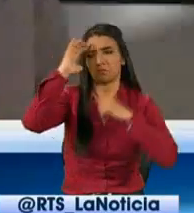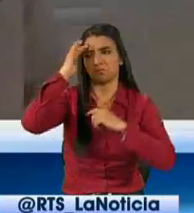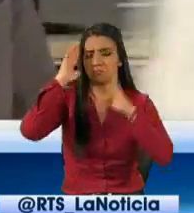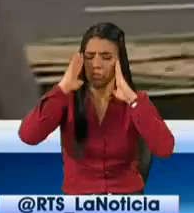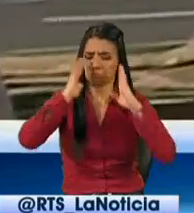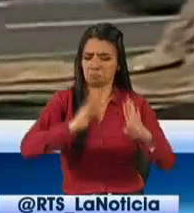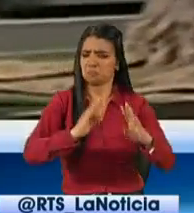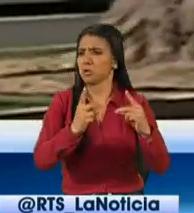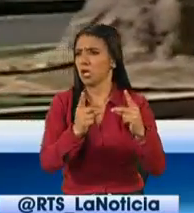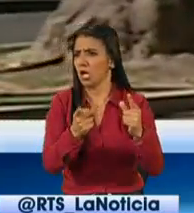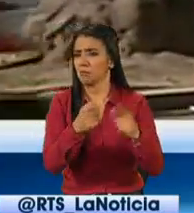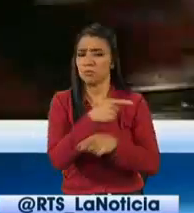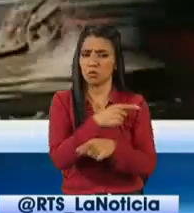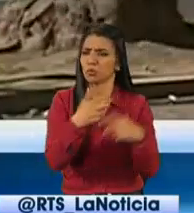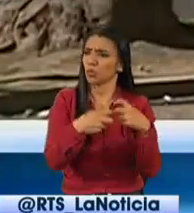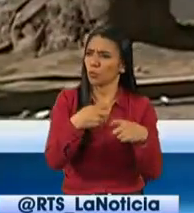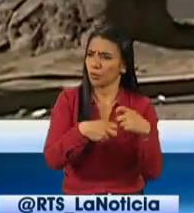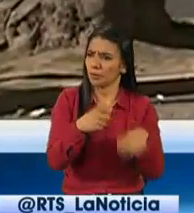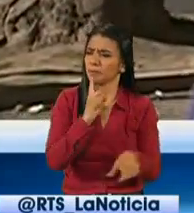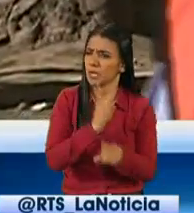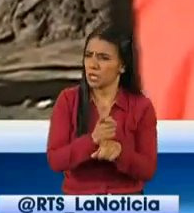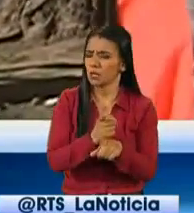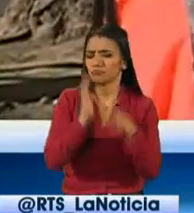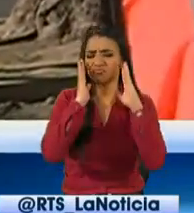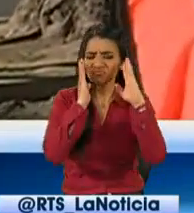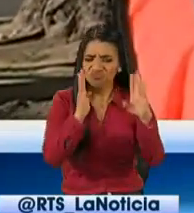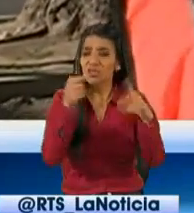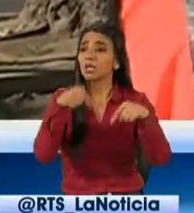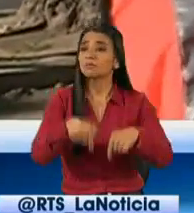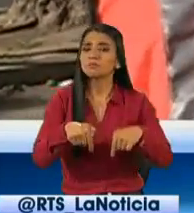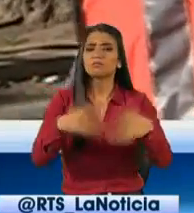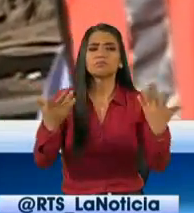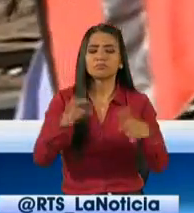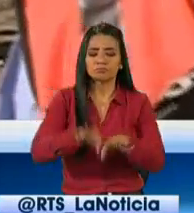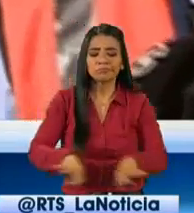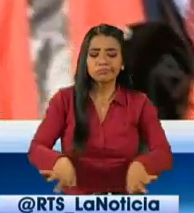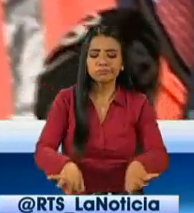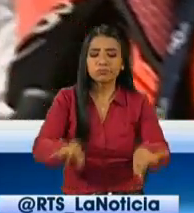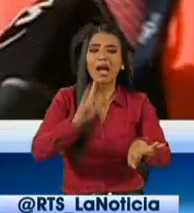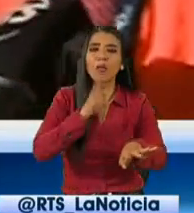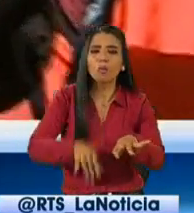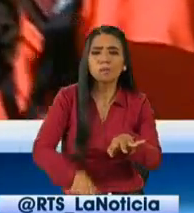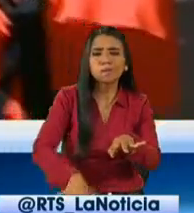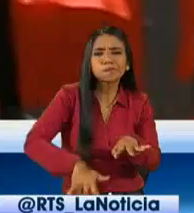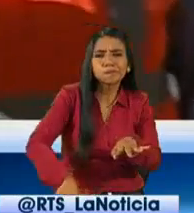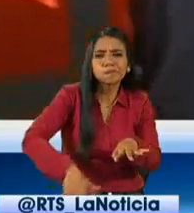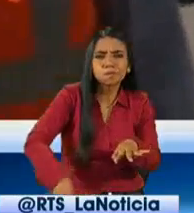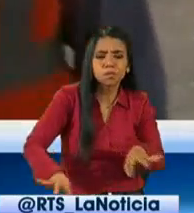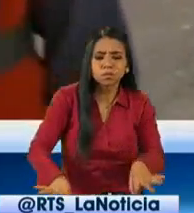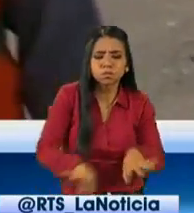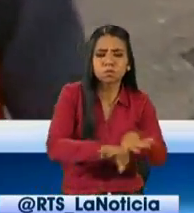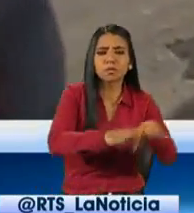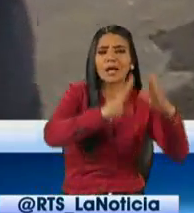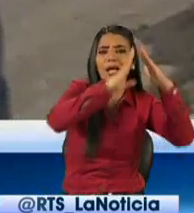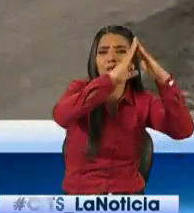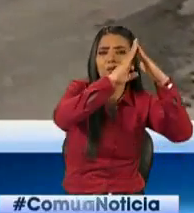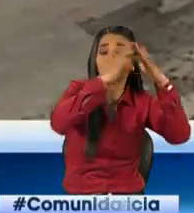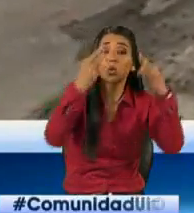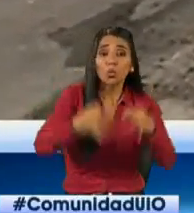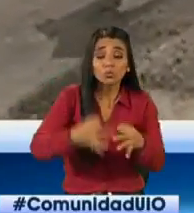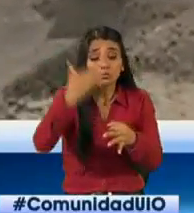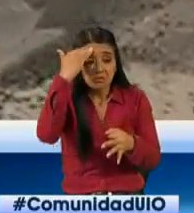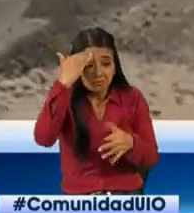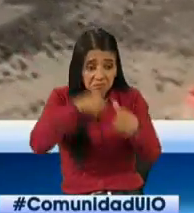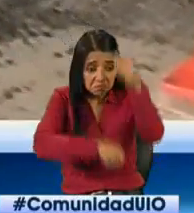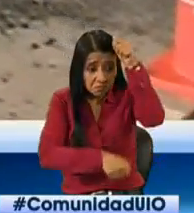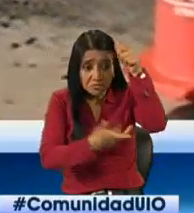atender inmediatamente los problemas que se suscitan. Aquí tuvimos una fuga de agua en una conexión domiciliaria. Entonces, en cuanto tuvimos conocimiento